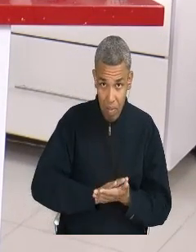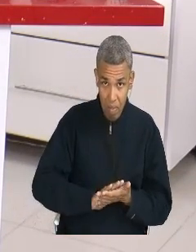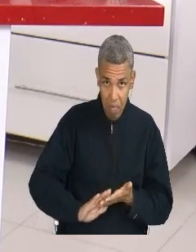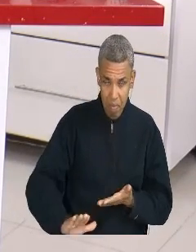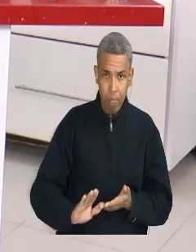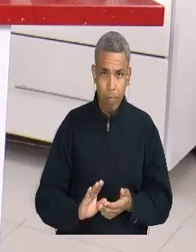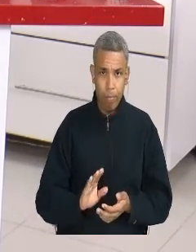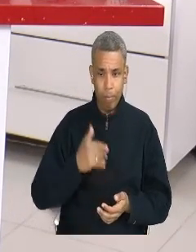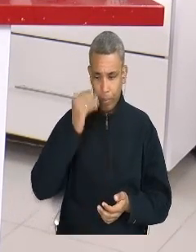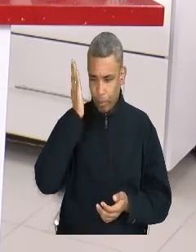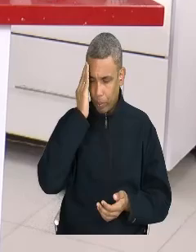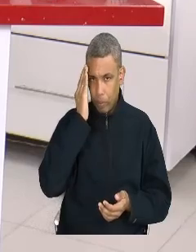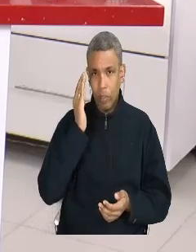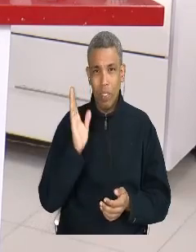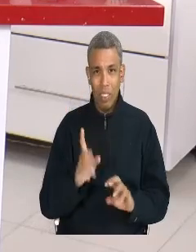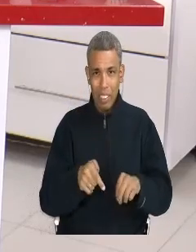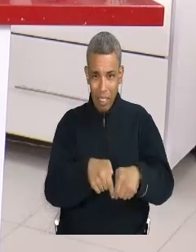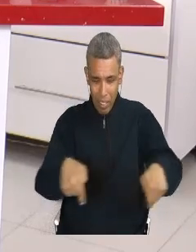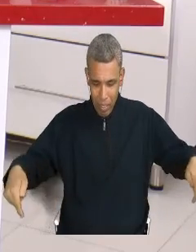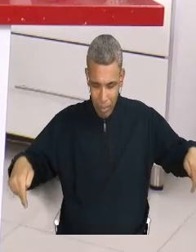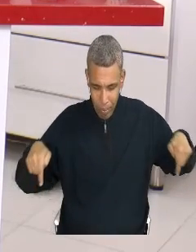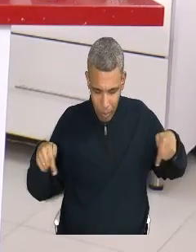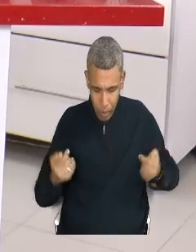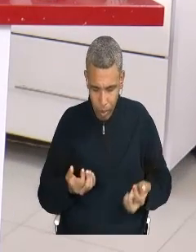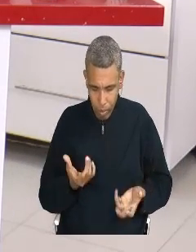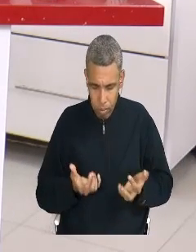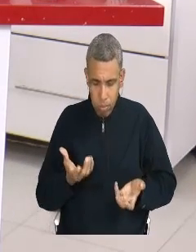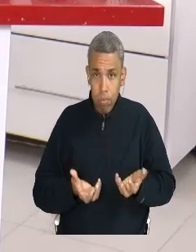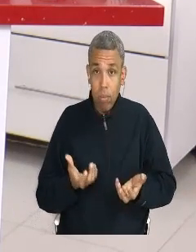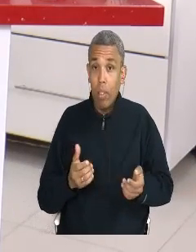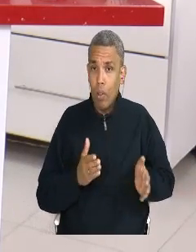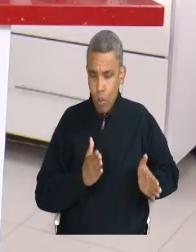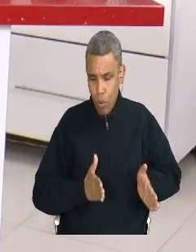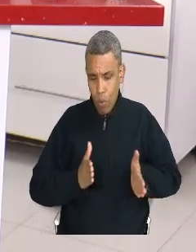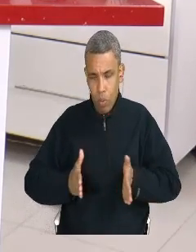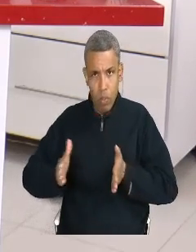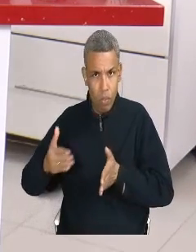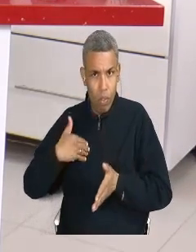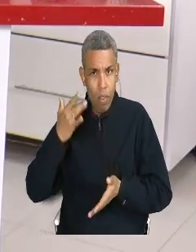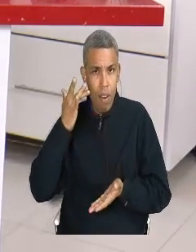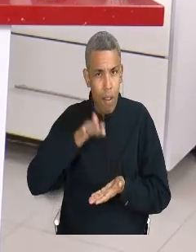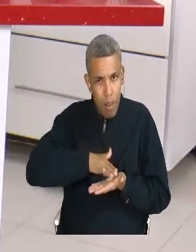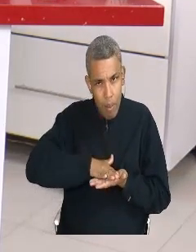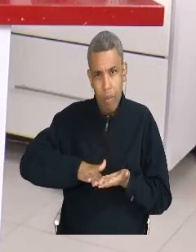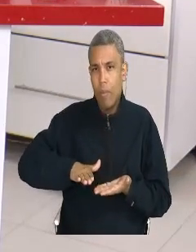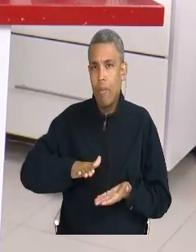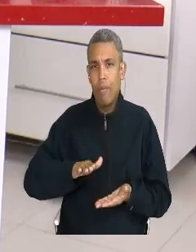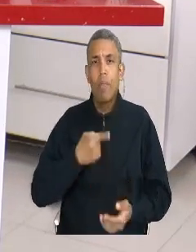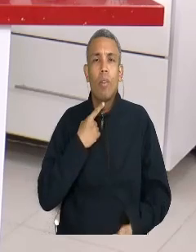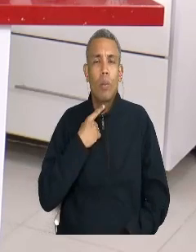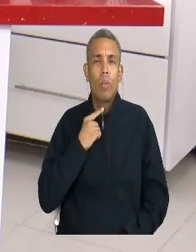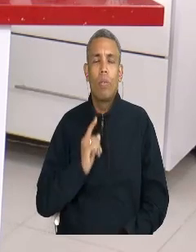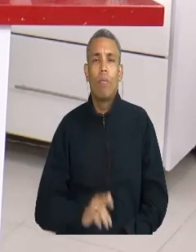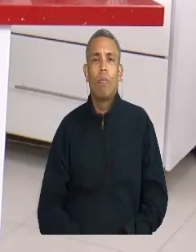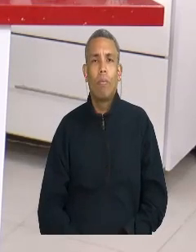Recuerden siempre que en la cocina hay que trabajar organizado y limpio. Pongamos esto también por acá.